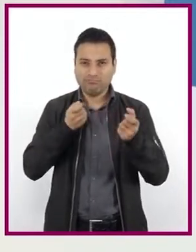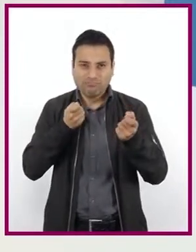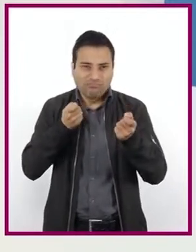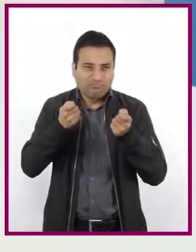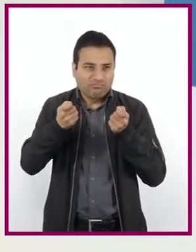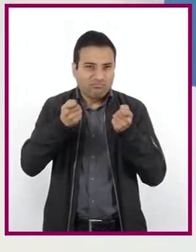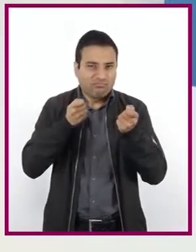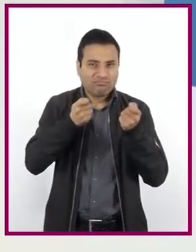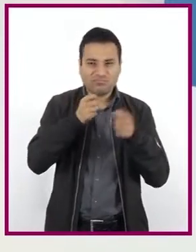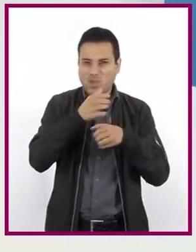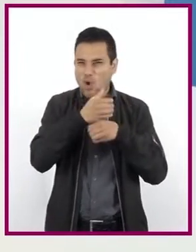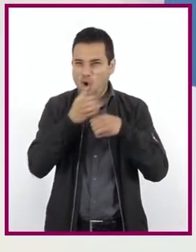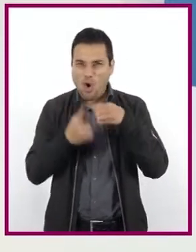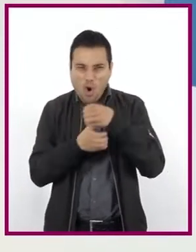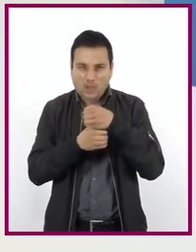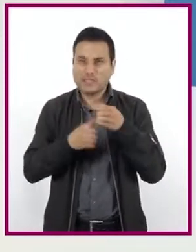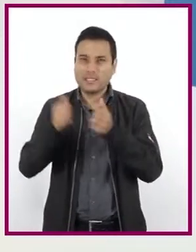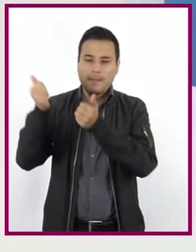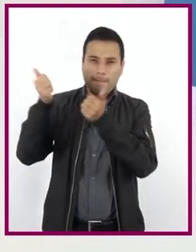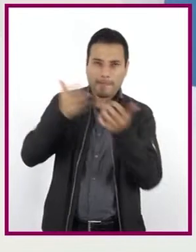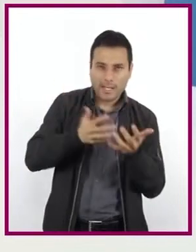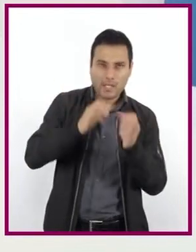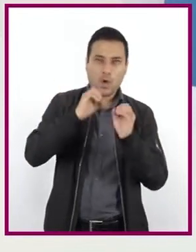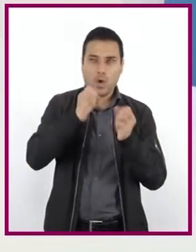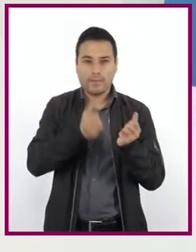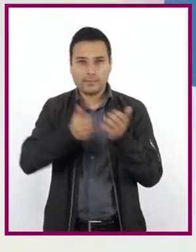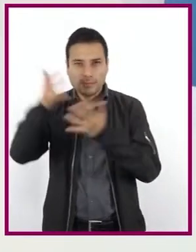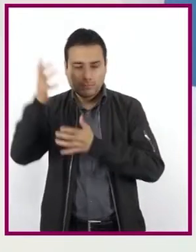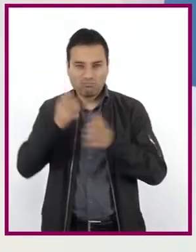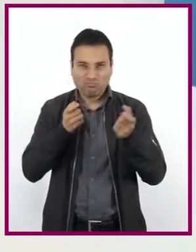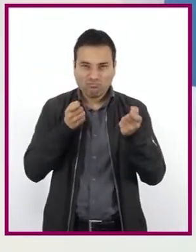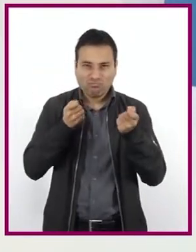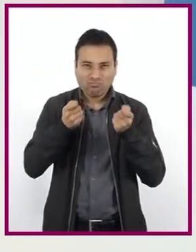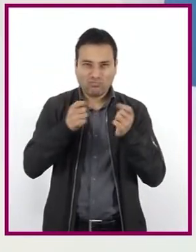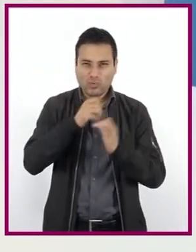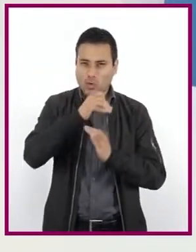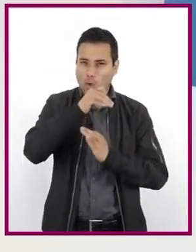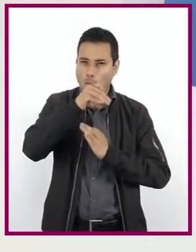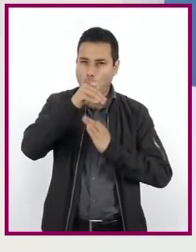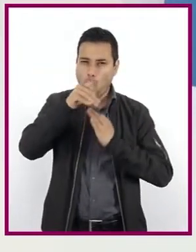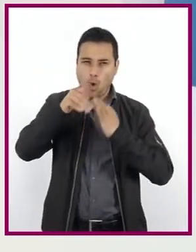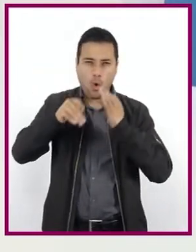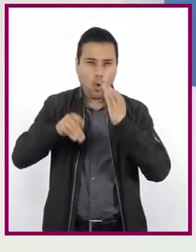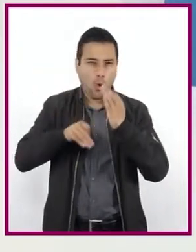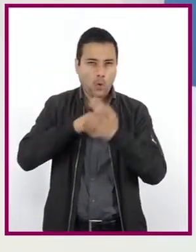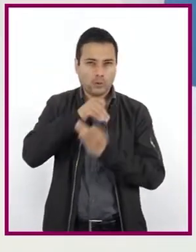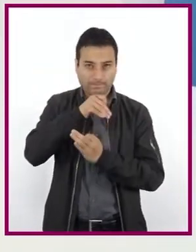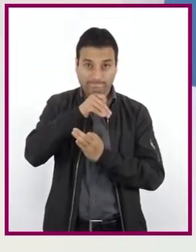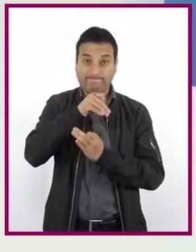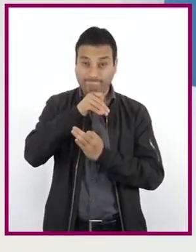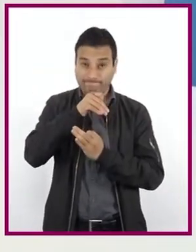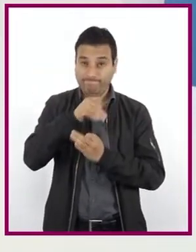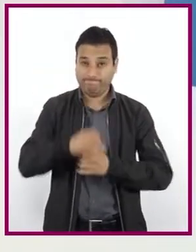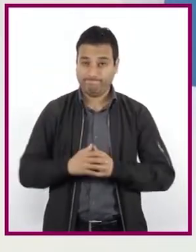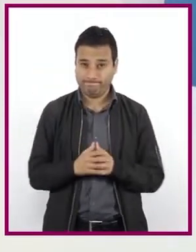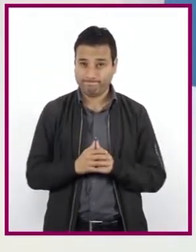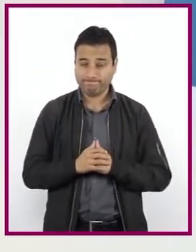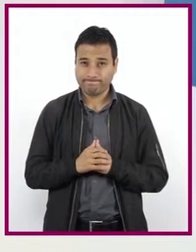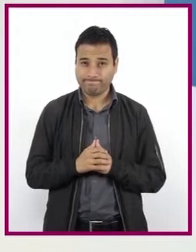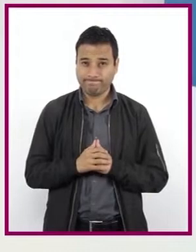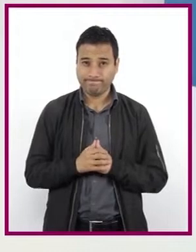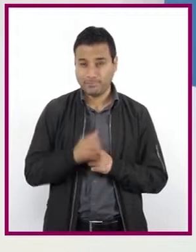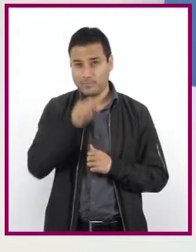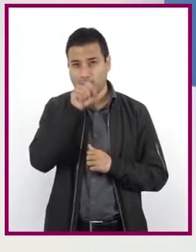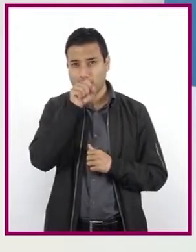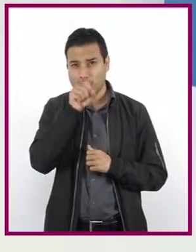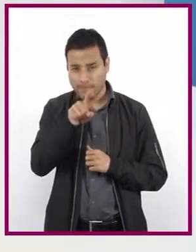los productos de importación y de exportación más suntuosos y exclusivos, así como de los